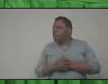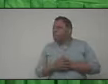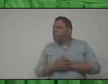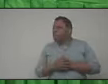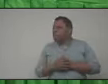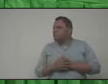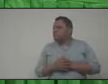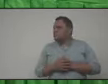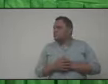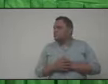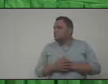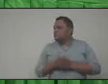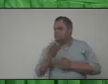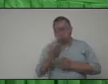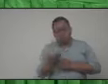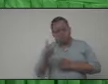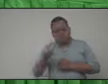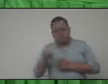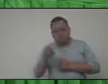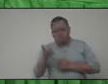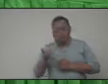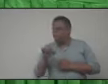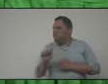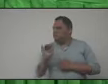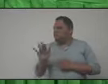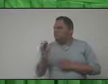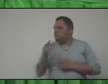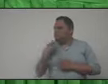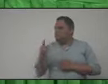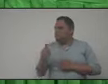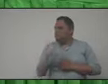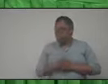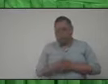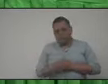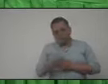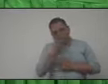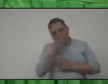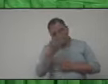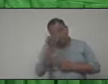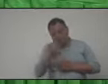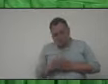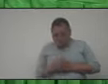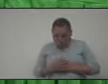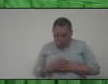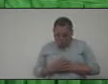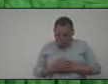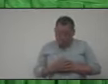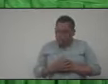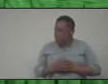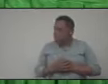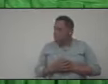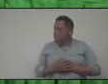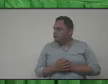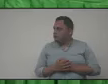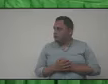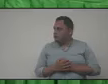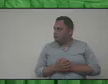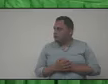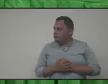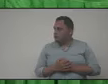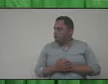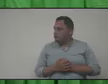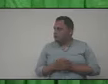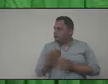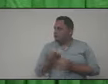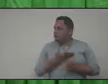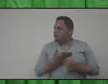Yo sé que esta mujer Sonia que está acá, se lo ha dicho muchas veces, pero nunca frente a una cámara tal vez. Yo creo que es tiempo también de decirle que todo ese esfuerzo